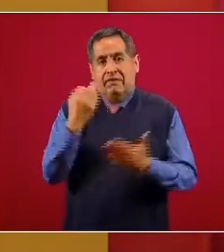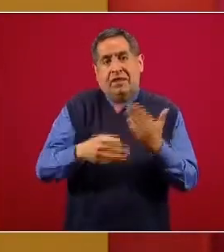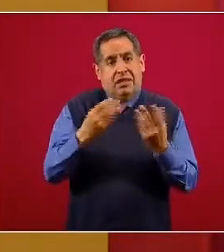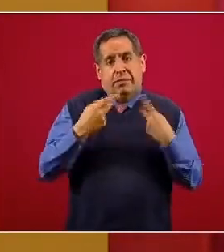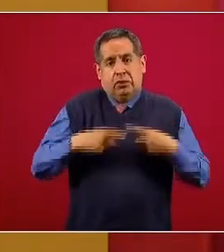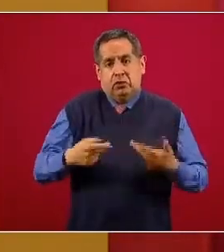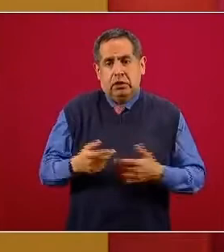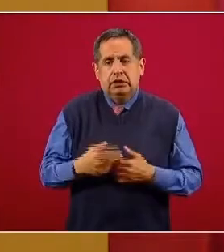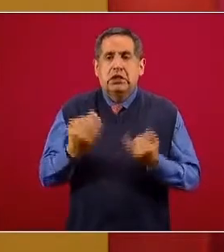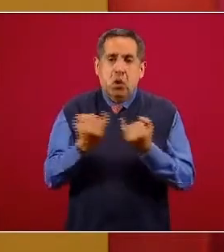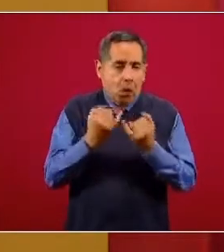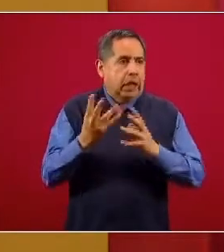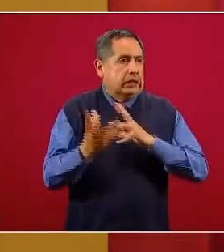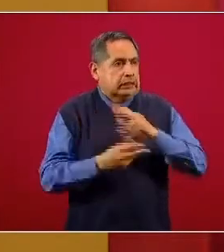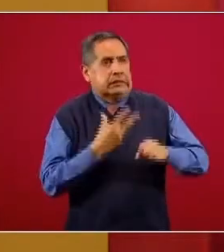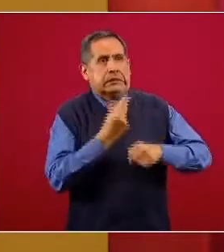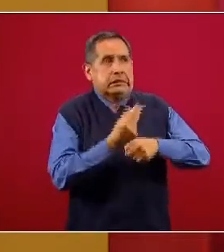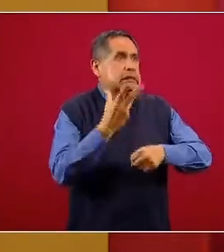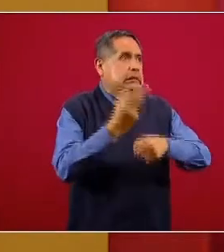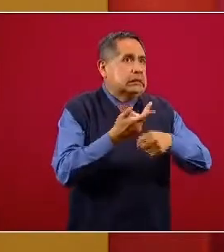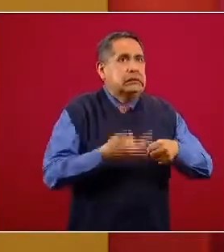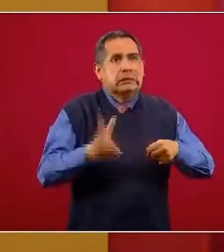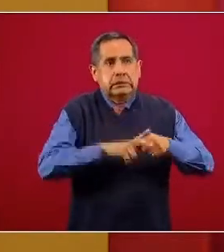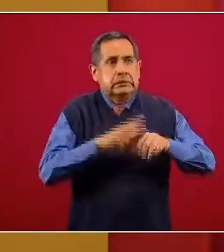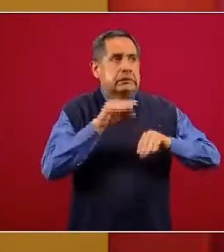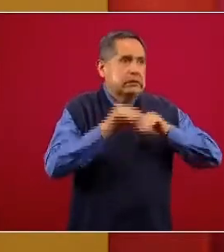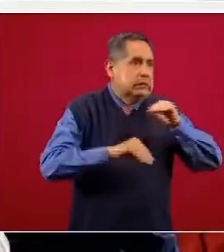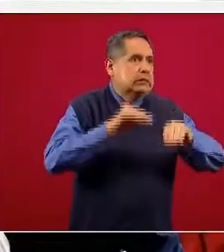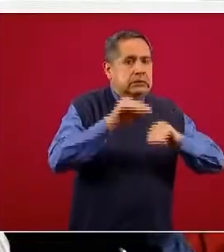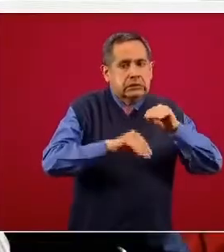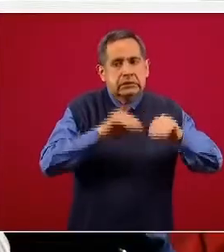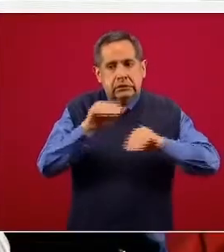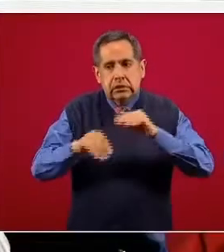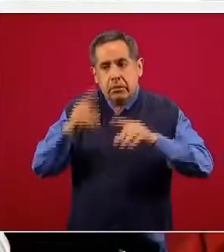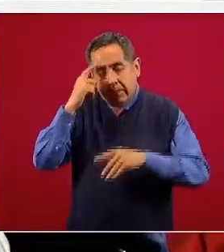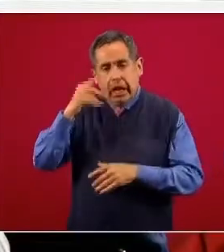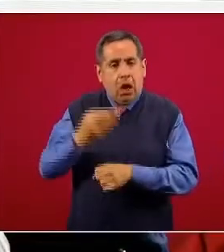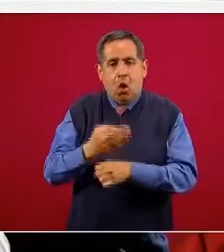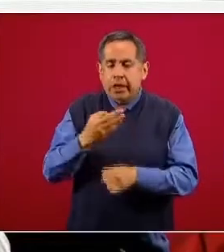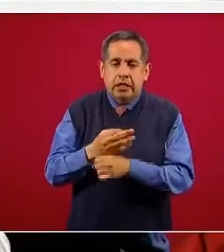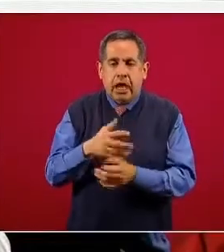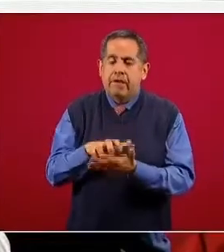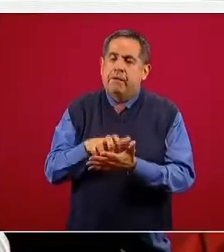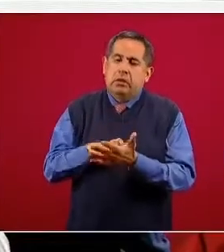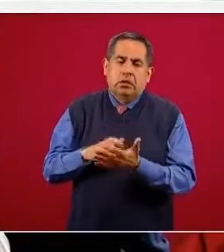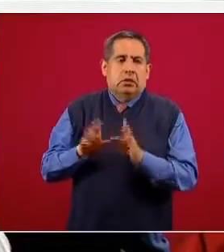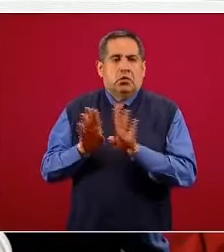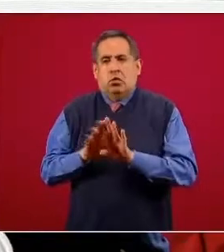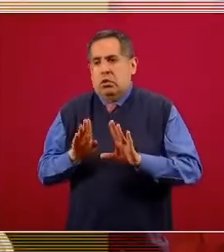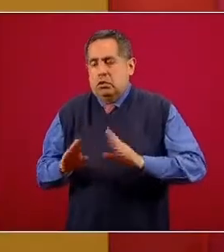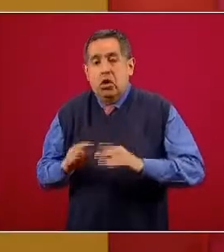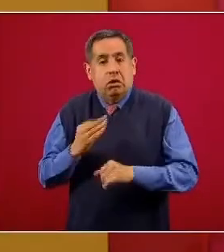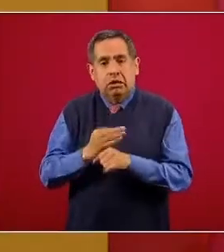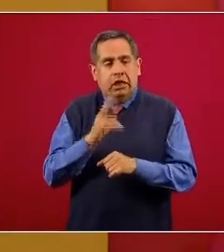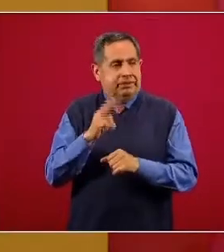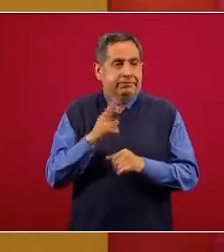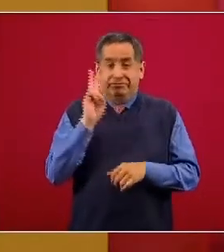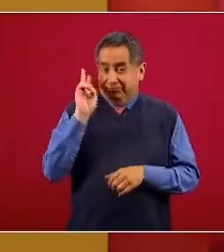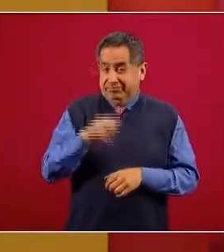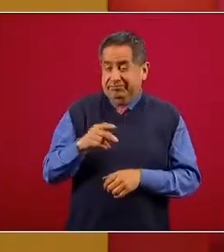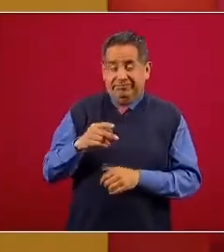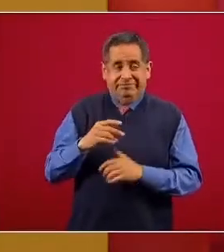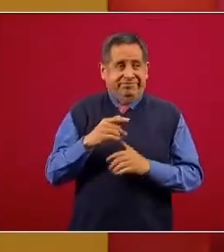hospitalaria, estamos haciendo una serie de maniobras para optimizar la de por sí limitada